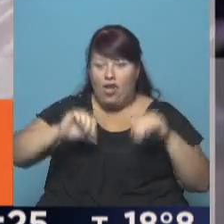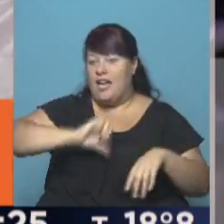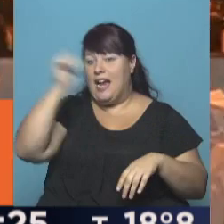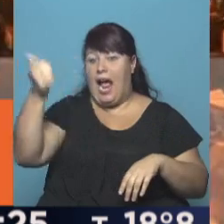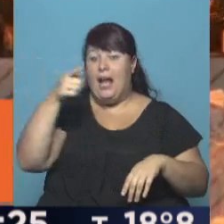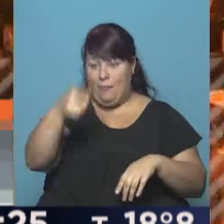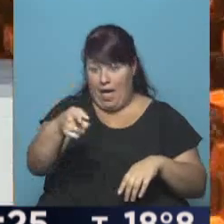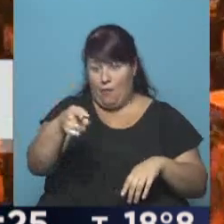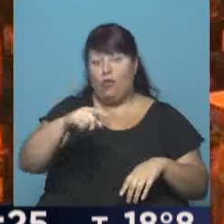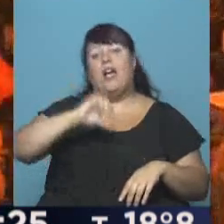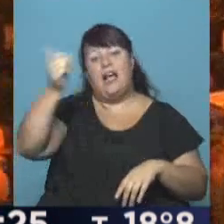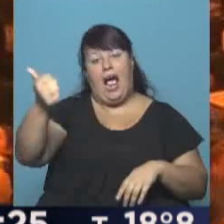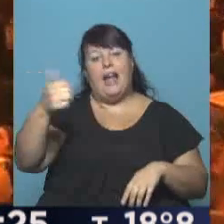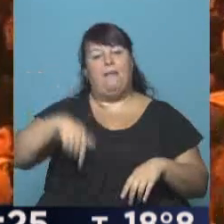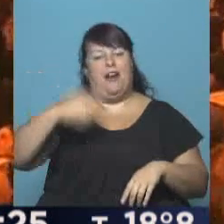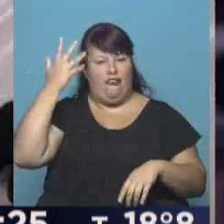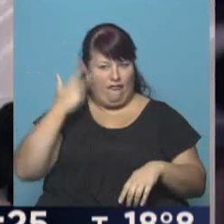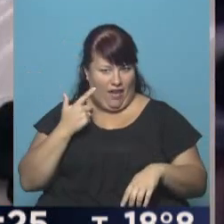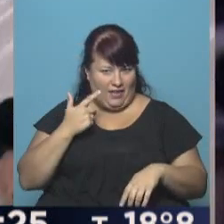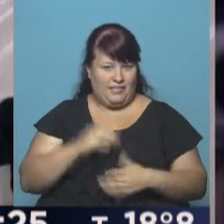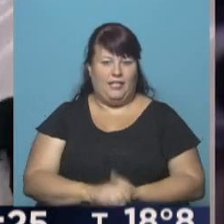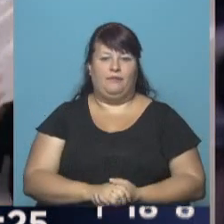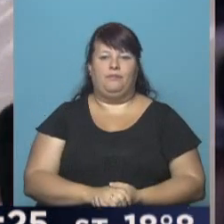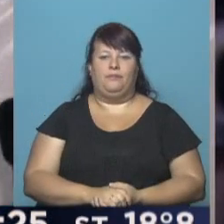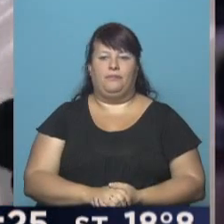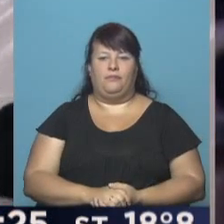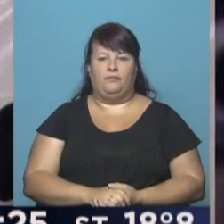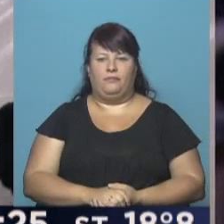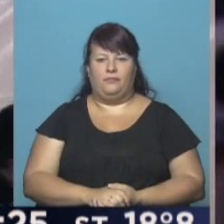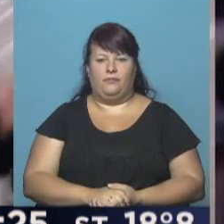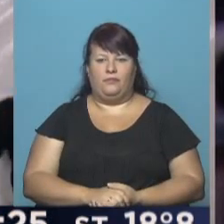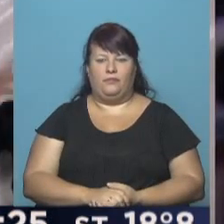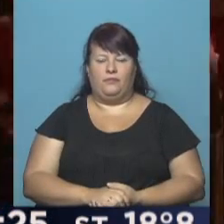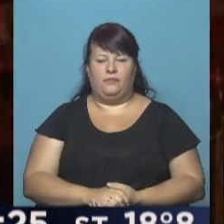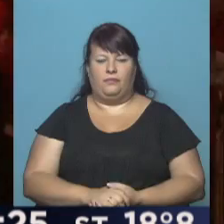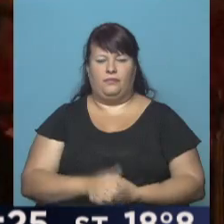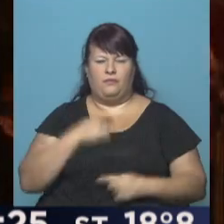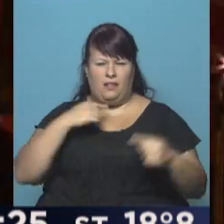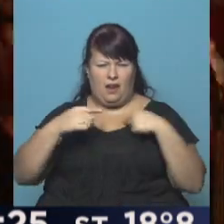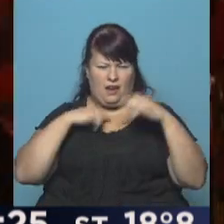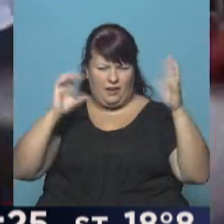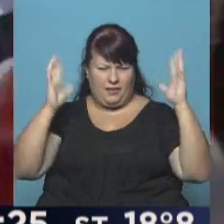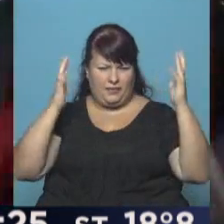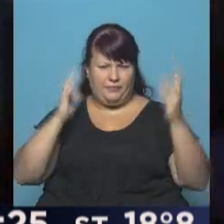para ti, es una victoria para Francia. La France l'a emporté.